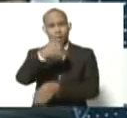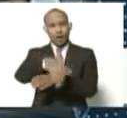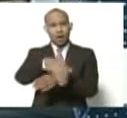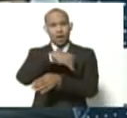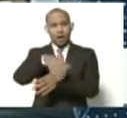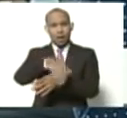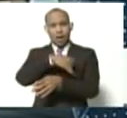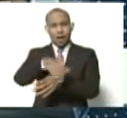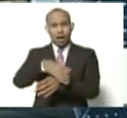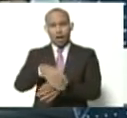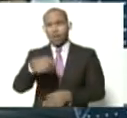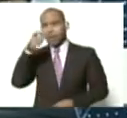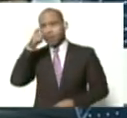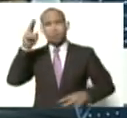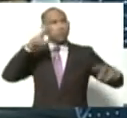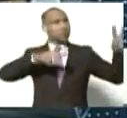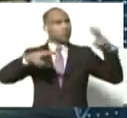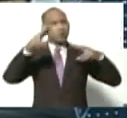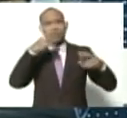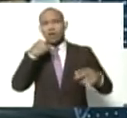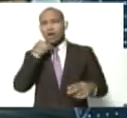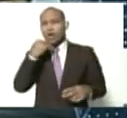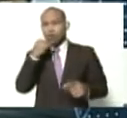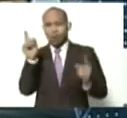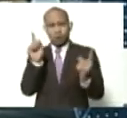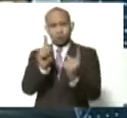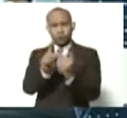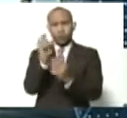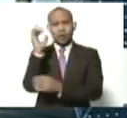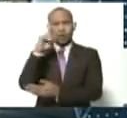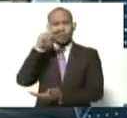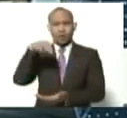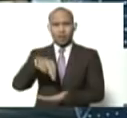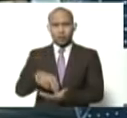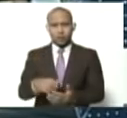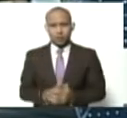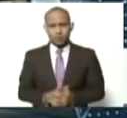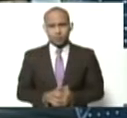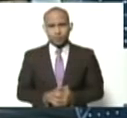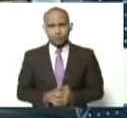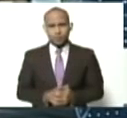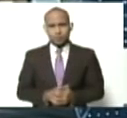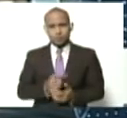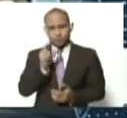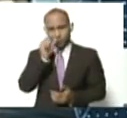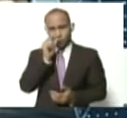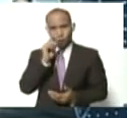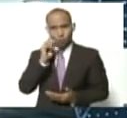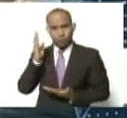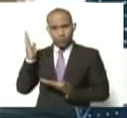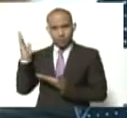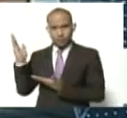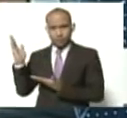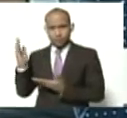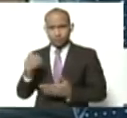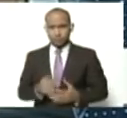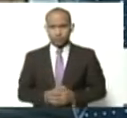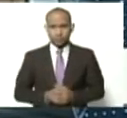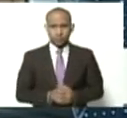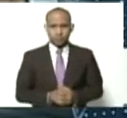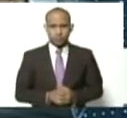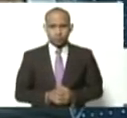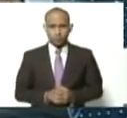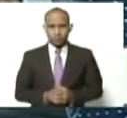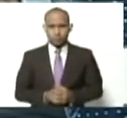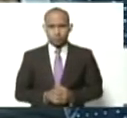en el edificio de Pajaritos o estuvieran en las cercanías de ambas sedes. Este señor, Richard Alberto Grillet Álvarez,